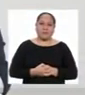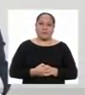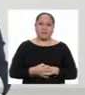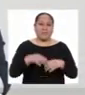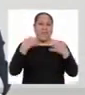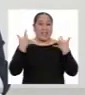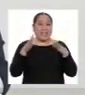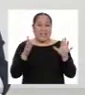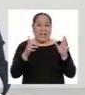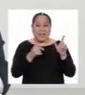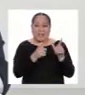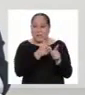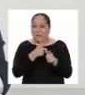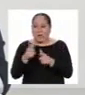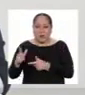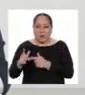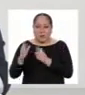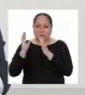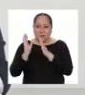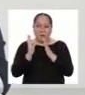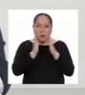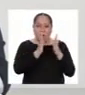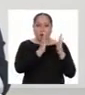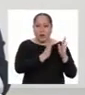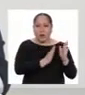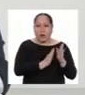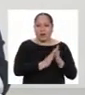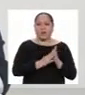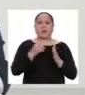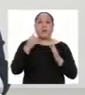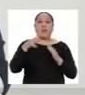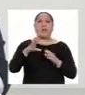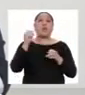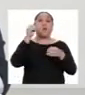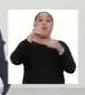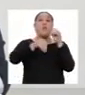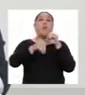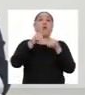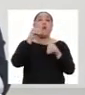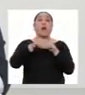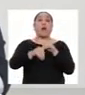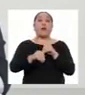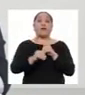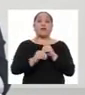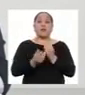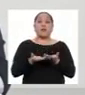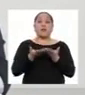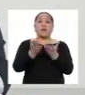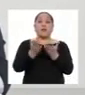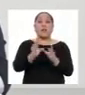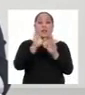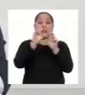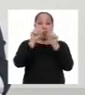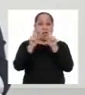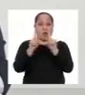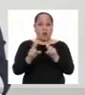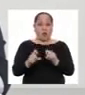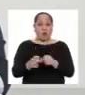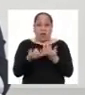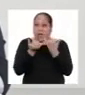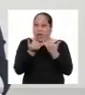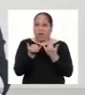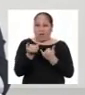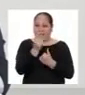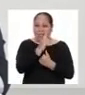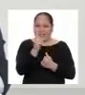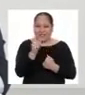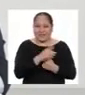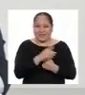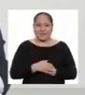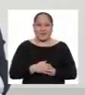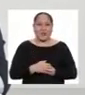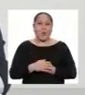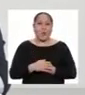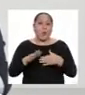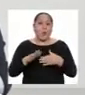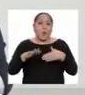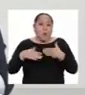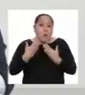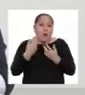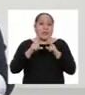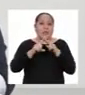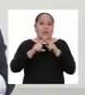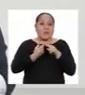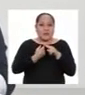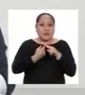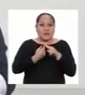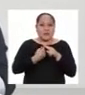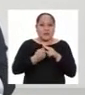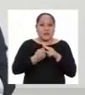Ya estamos preparadas y preparados para que apliques la encuesta, pero no en este momento. Puedes empezar